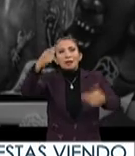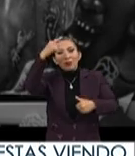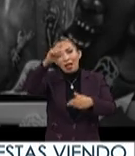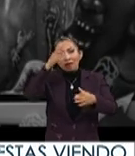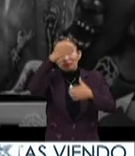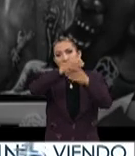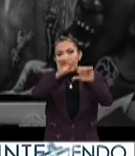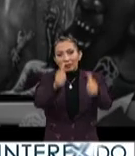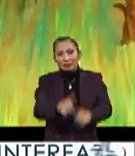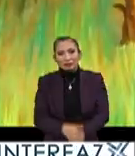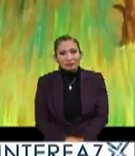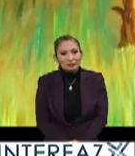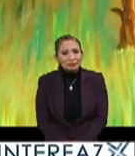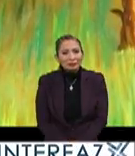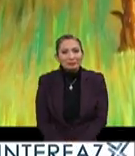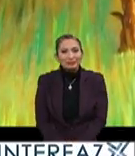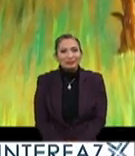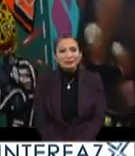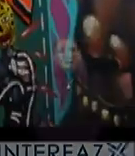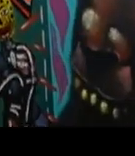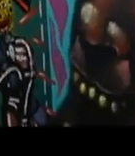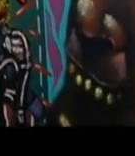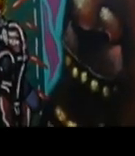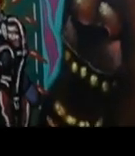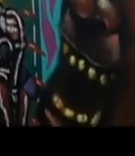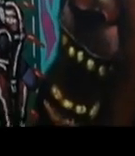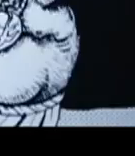entrar al mundo del arte.